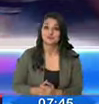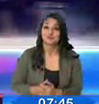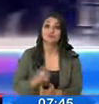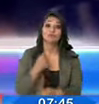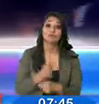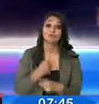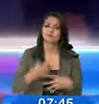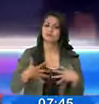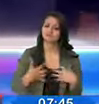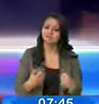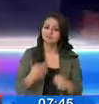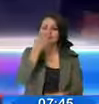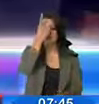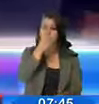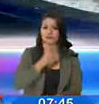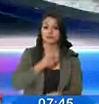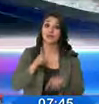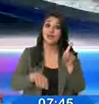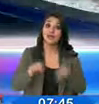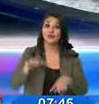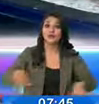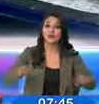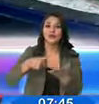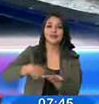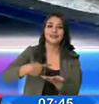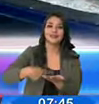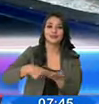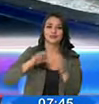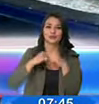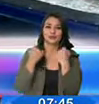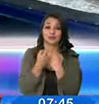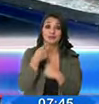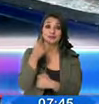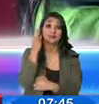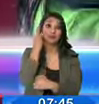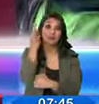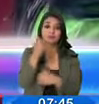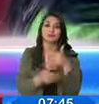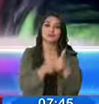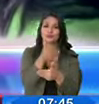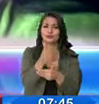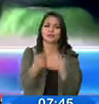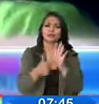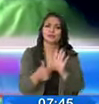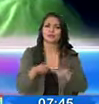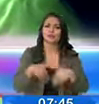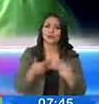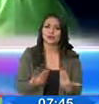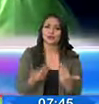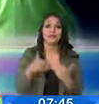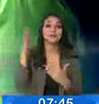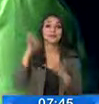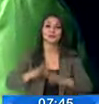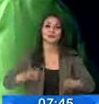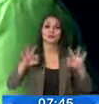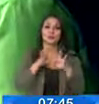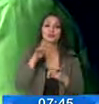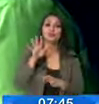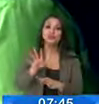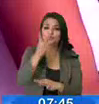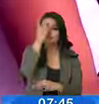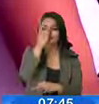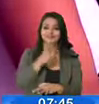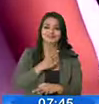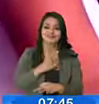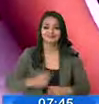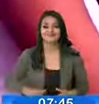voluntad, algunas analistas afirman que el empoderamiento de las mujeres es un proceso que se manifiesta principalmente en su poder de